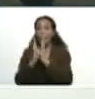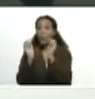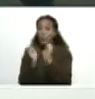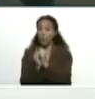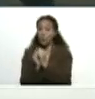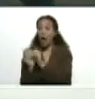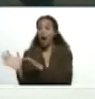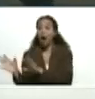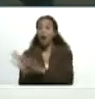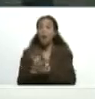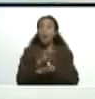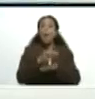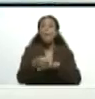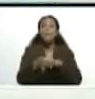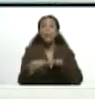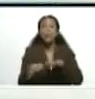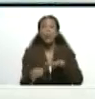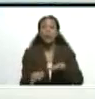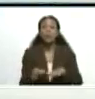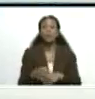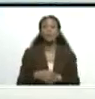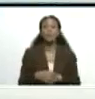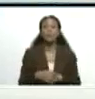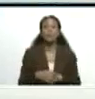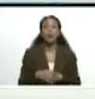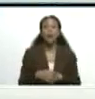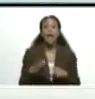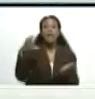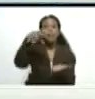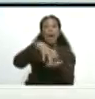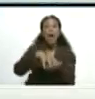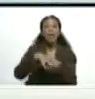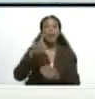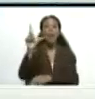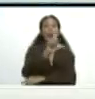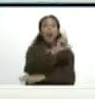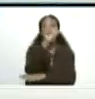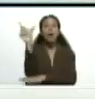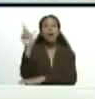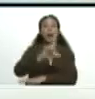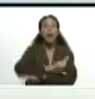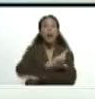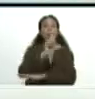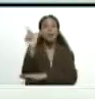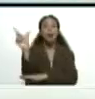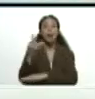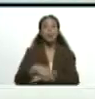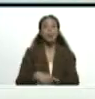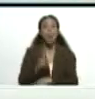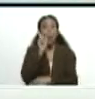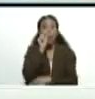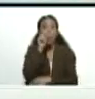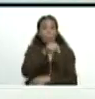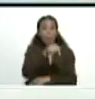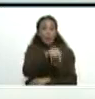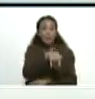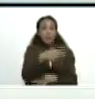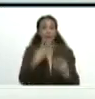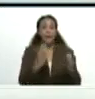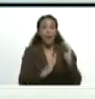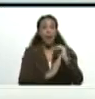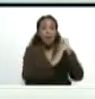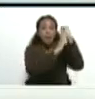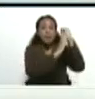al municipio Simón Planas, en el estado Lara. Allá está un hombre incansable, líder